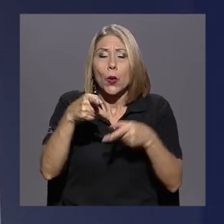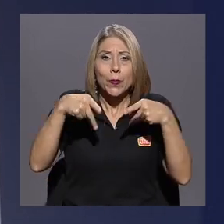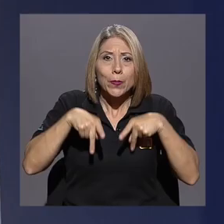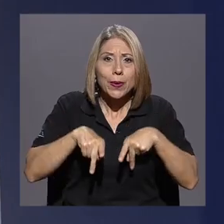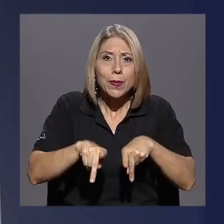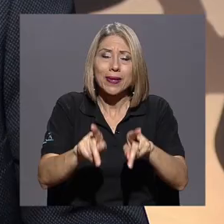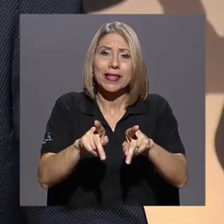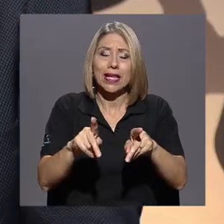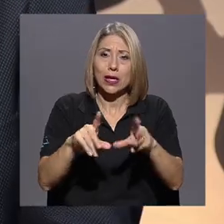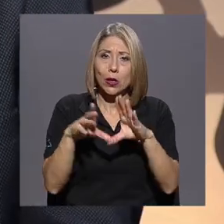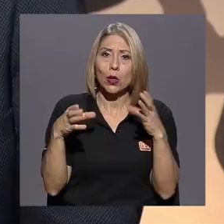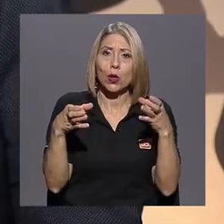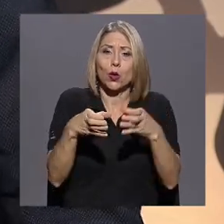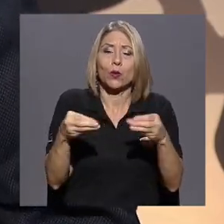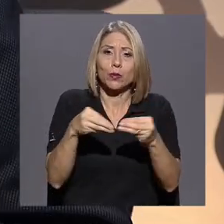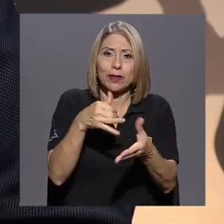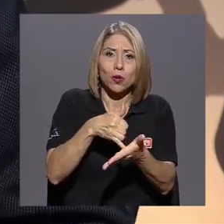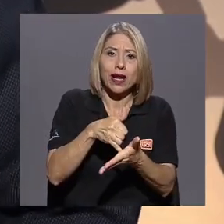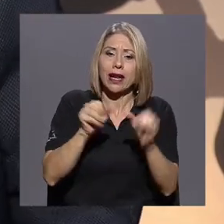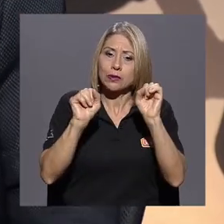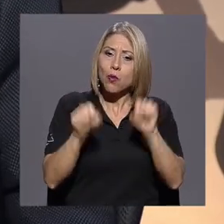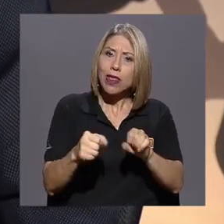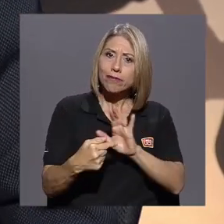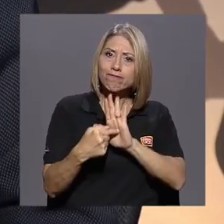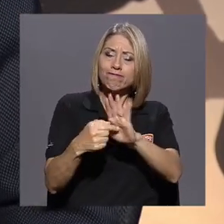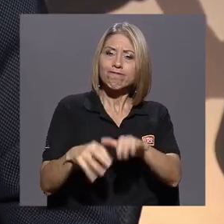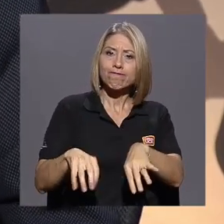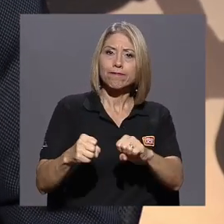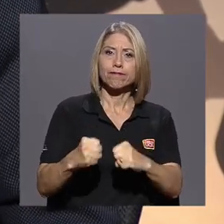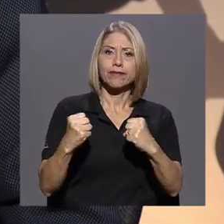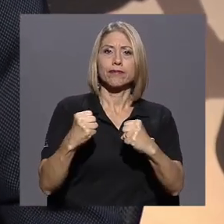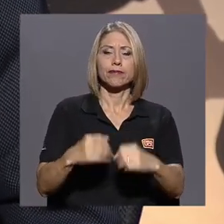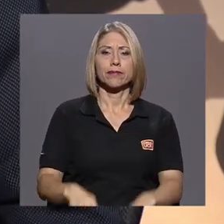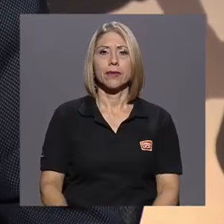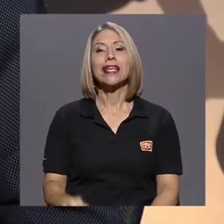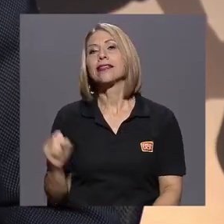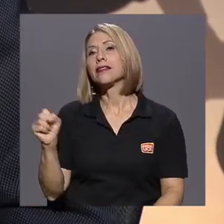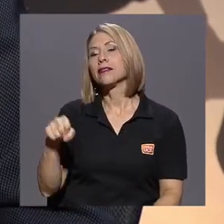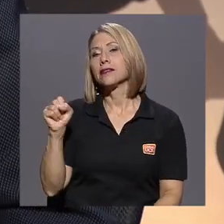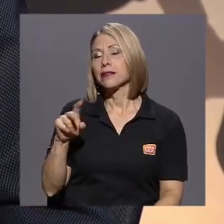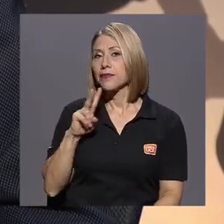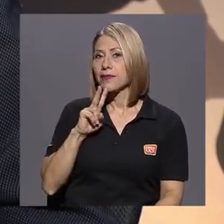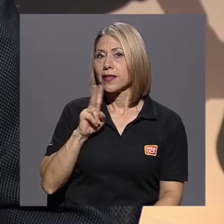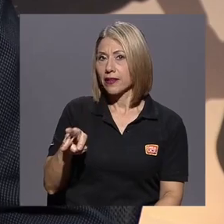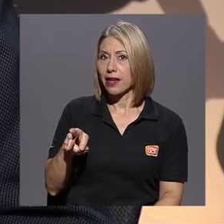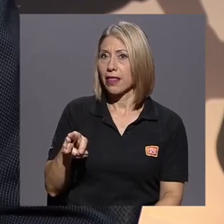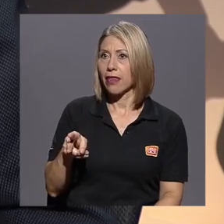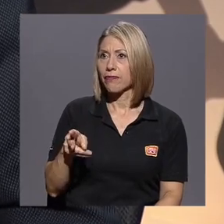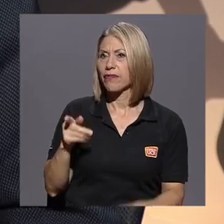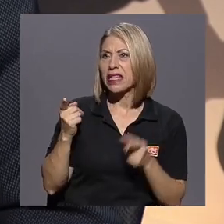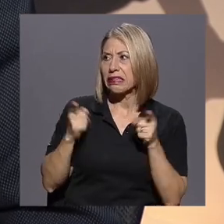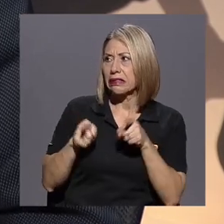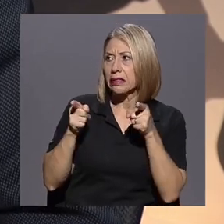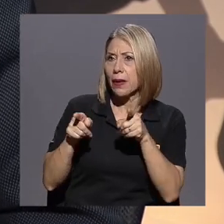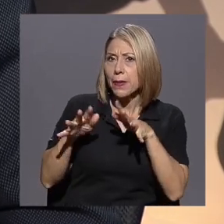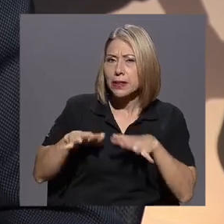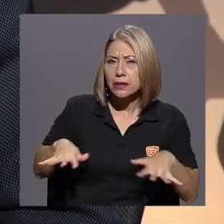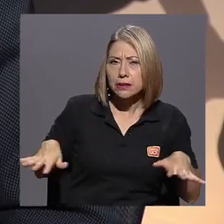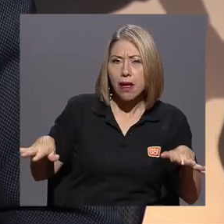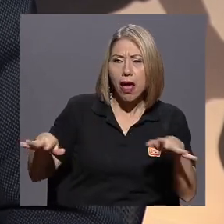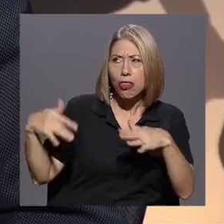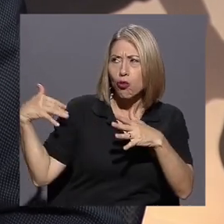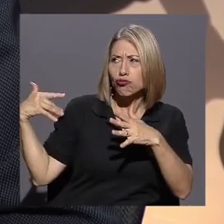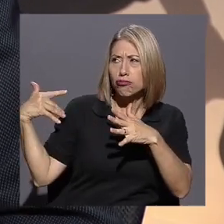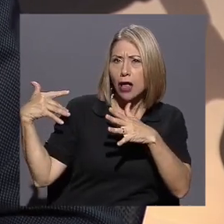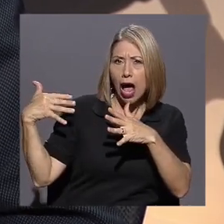grupos más vulnerables. Sí. En realidad, los vientos que corren, y que corren desde